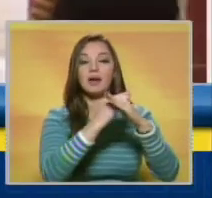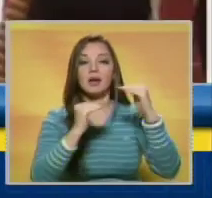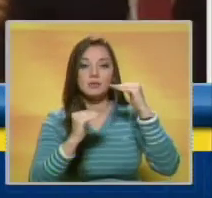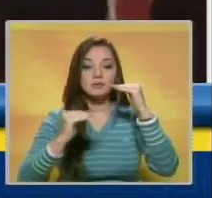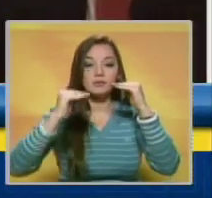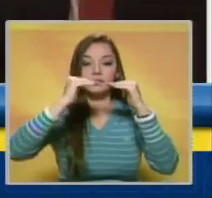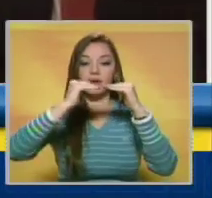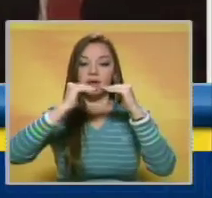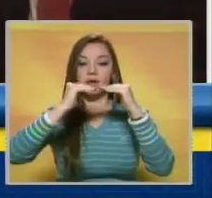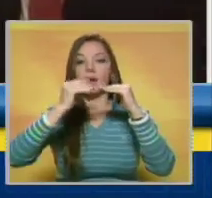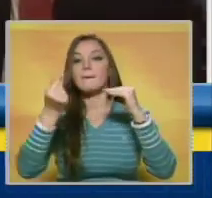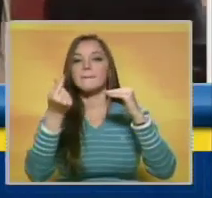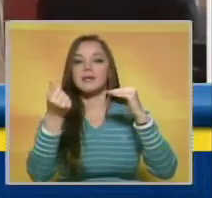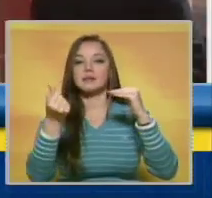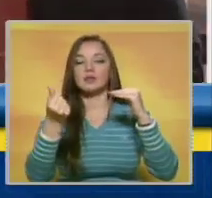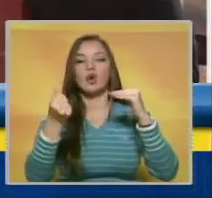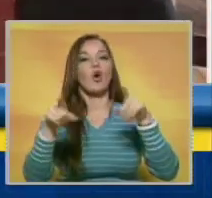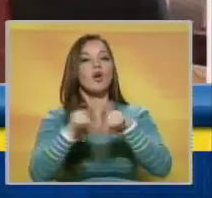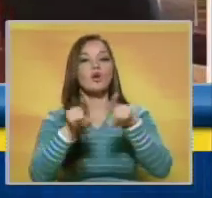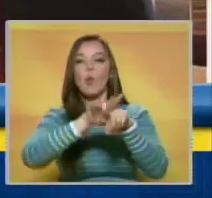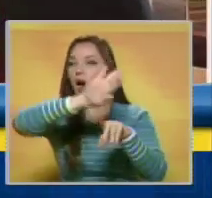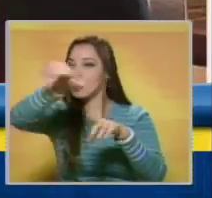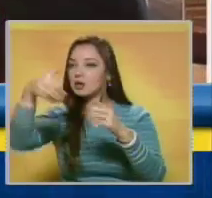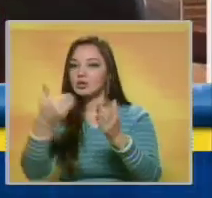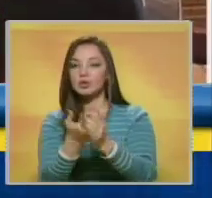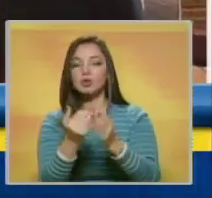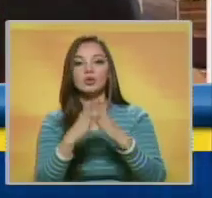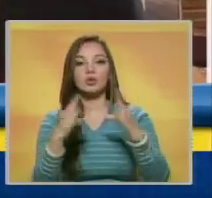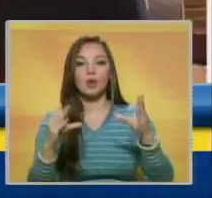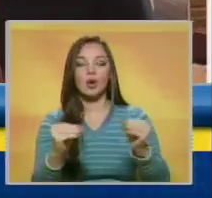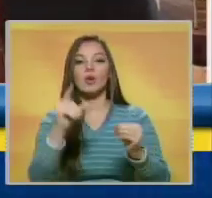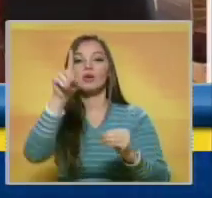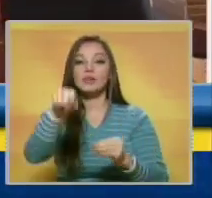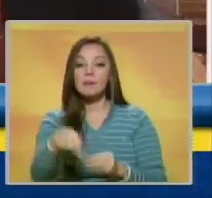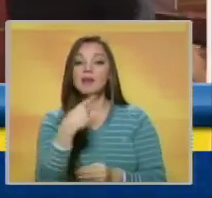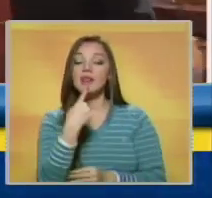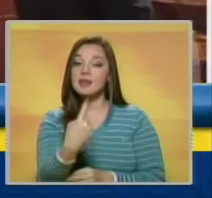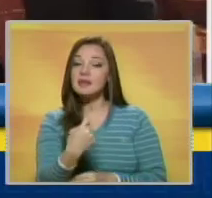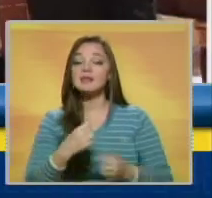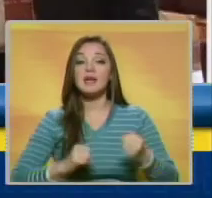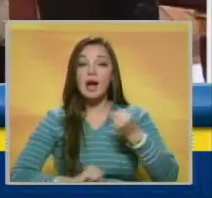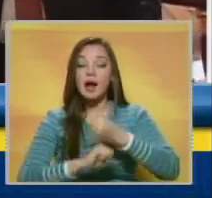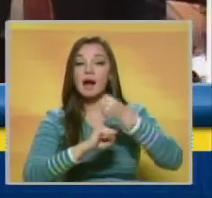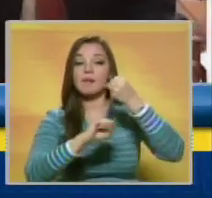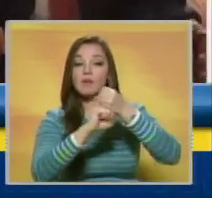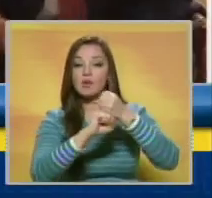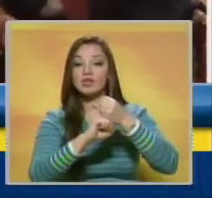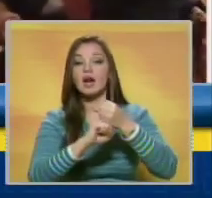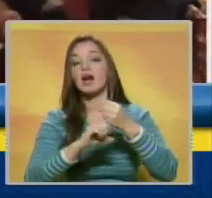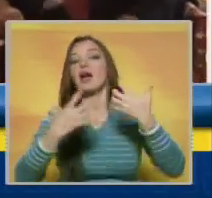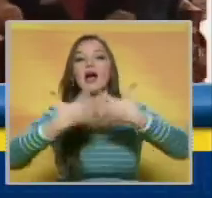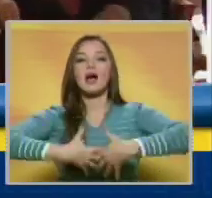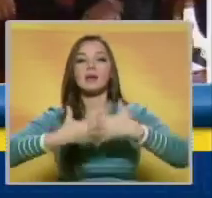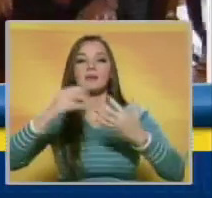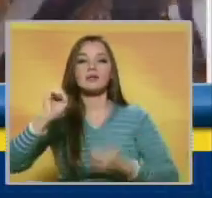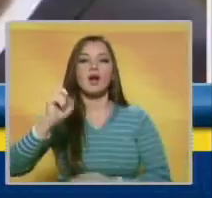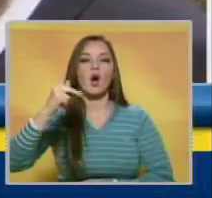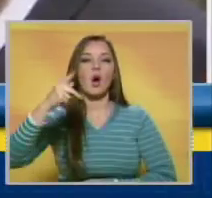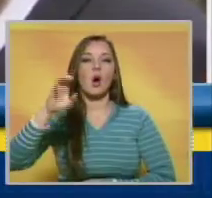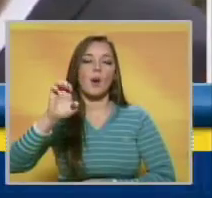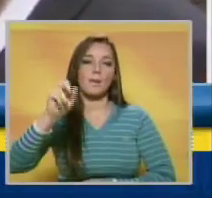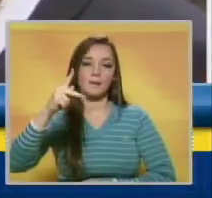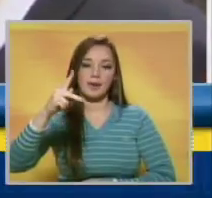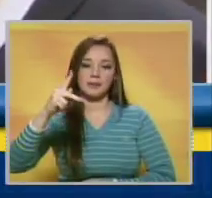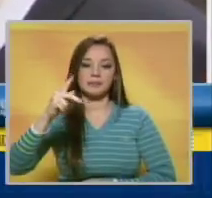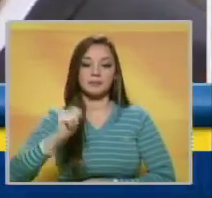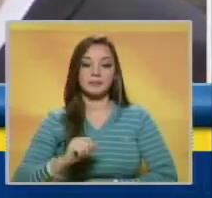nivel internacional. Al mismo tiempo destacó la necesidad de revitalizar a la OPEP como organización. Anoche ya cuando regresamos, hasta